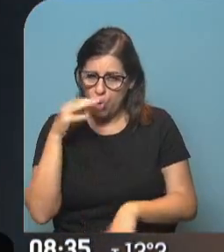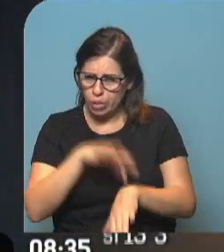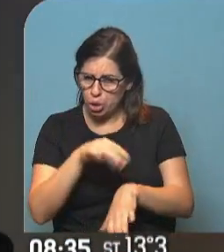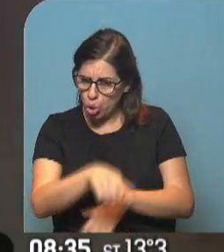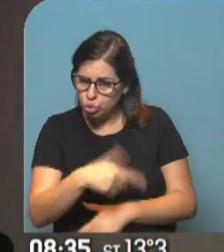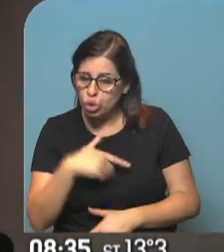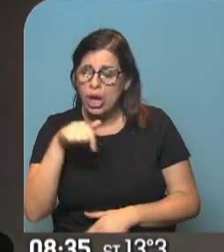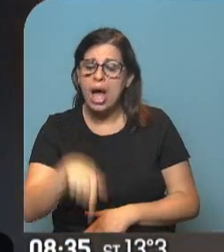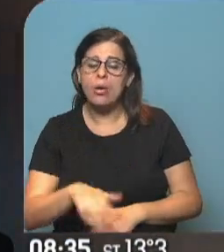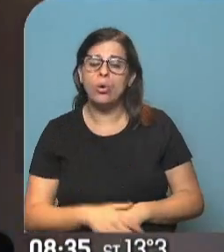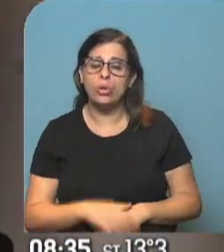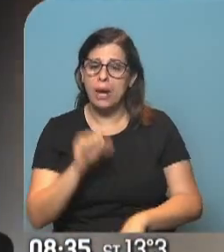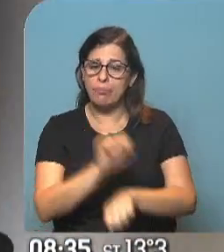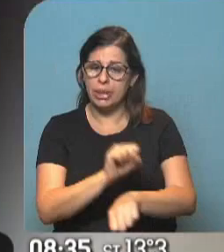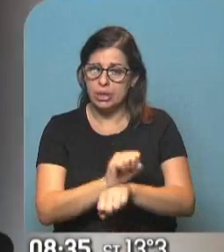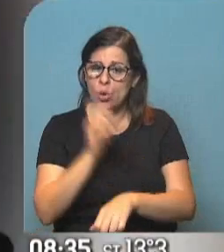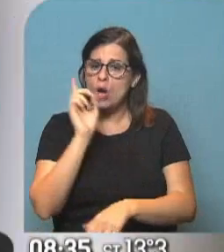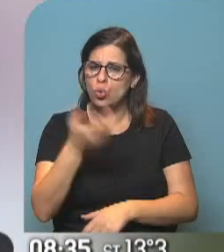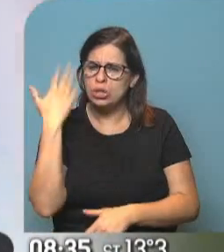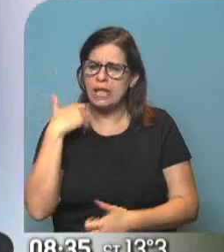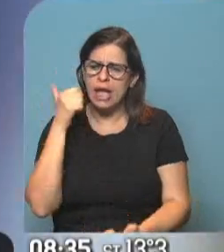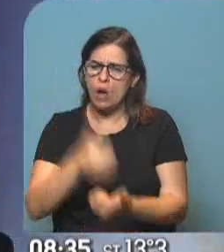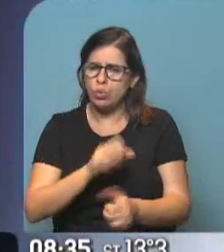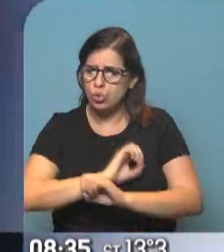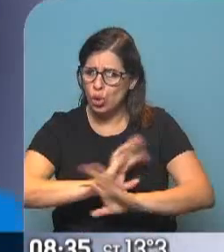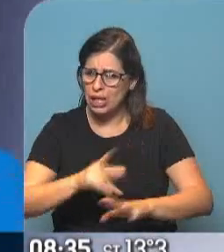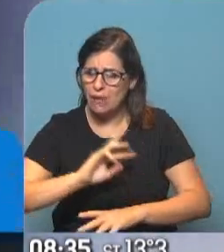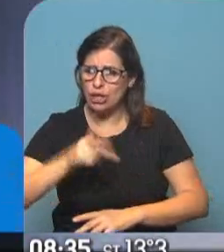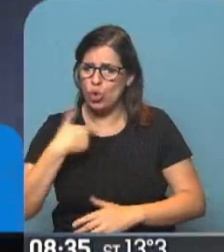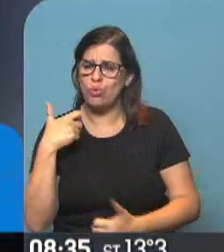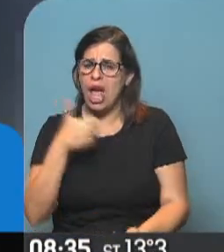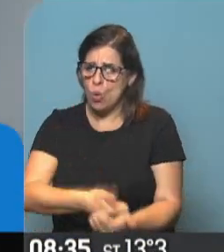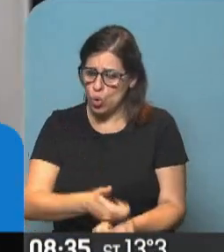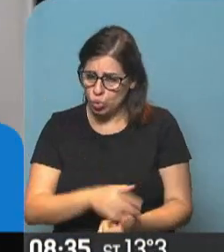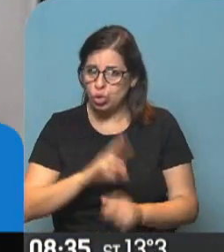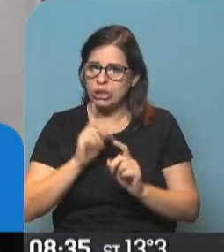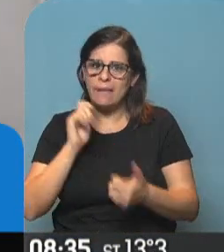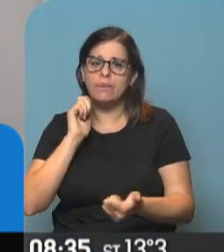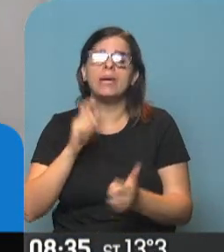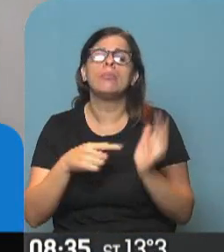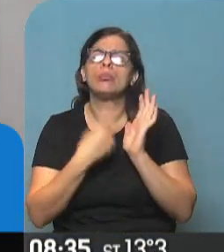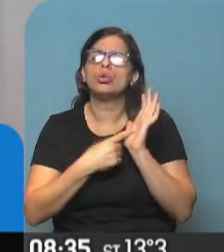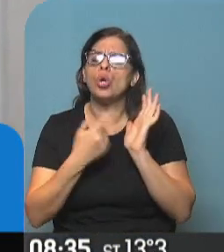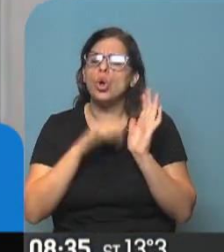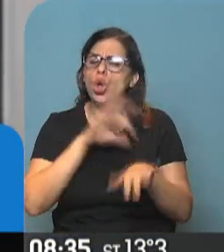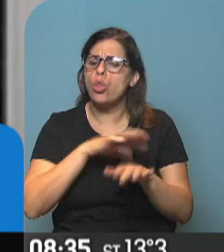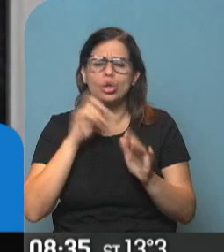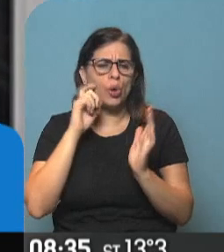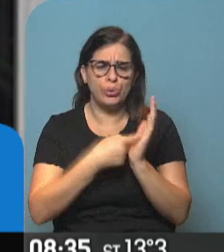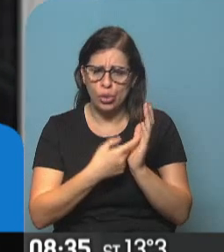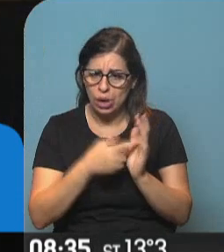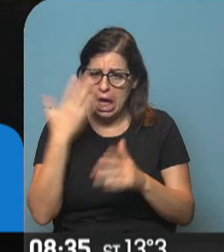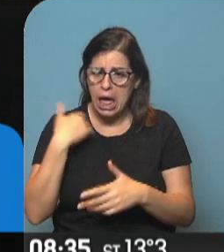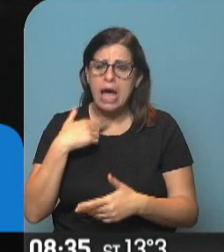se encuentra detenido, acusado de abuso sexual gravemente ultrajante y de haber violado el protocolo de actuación en